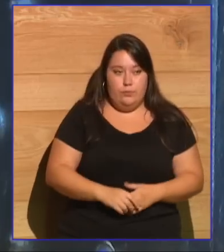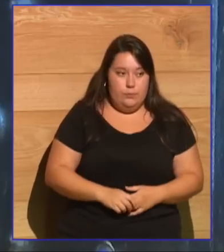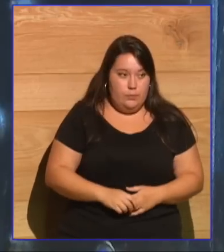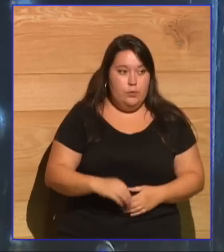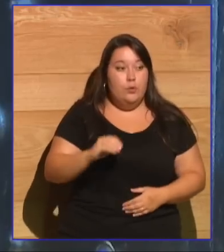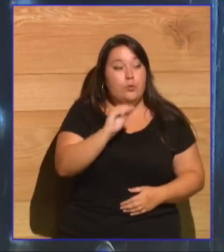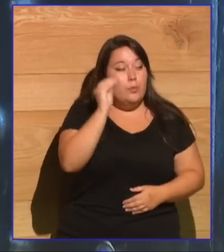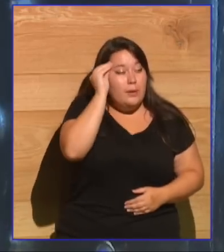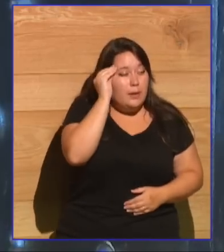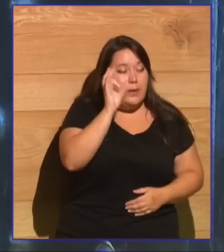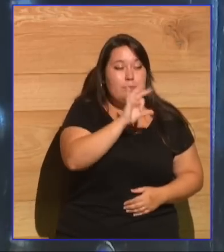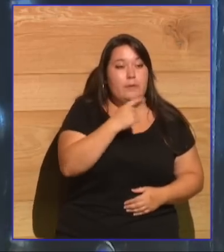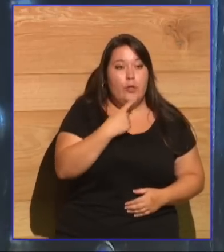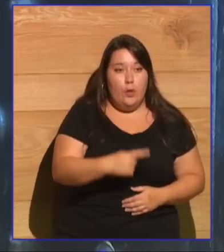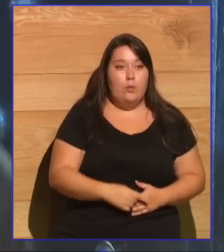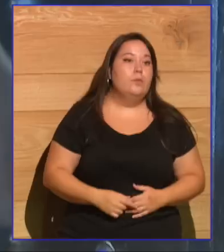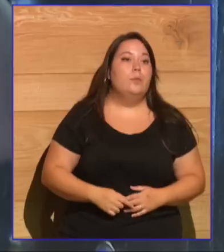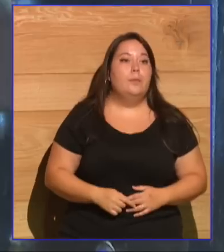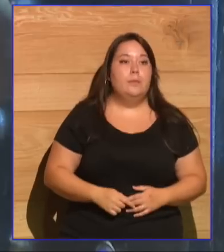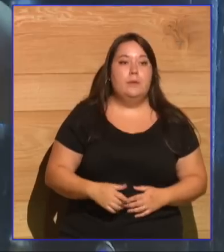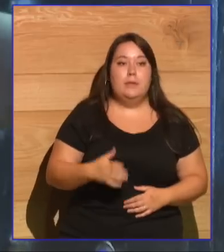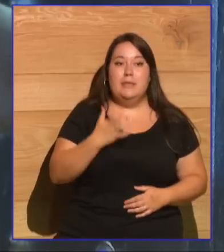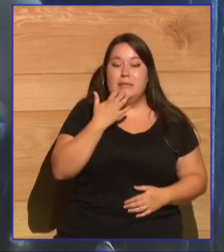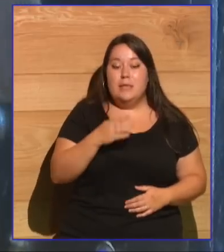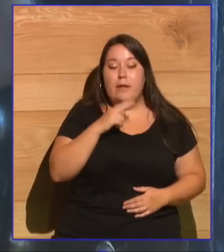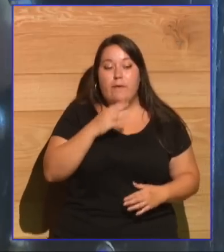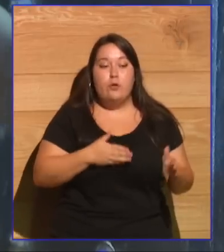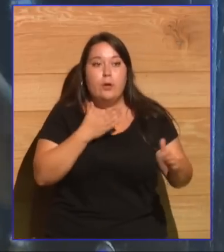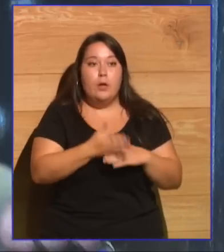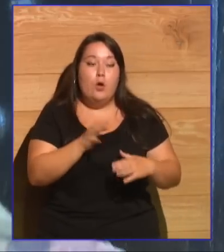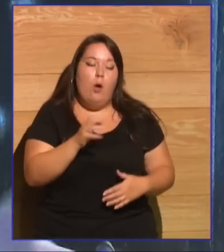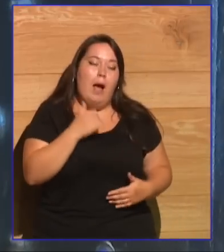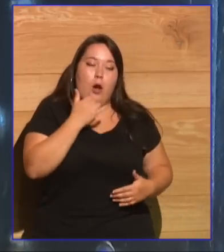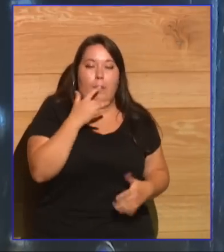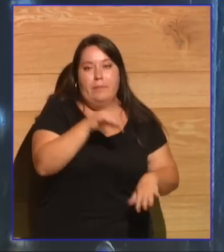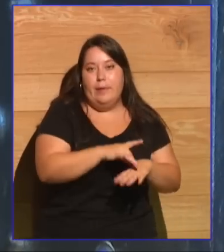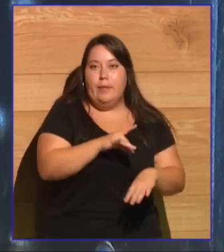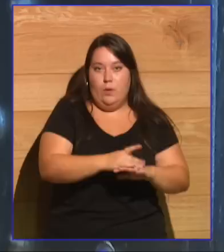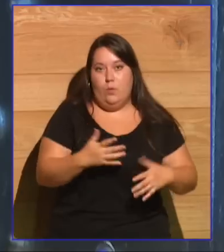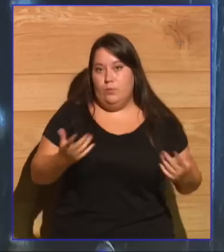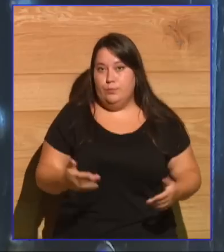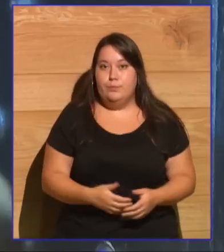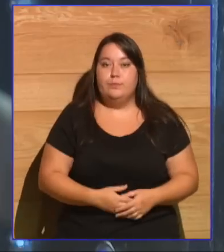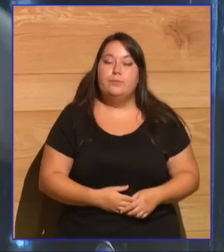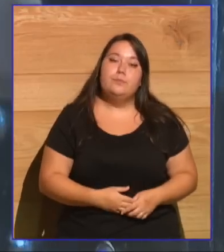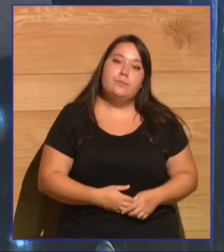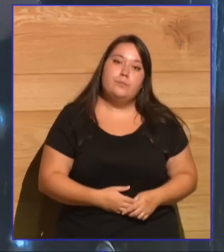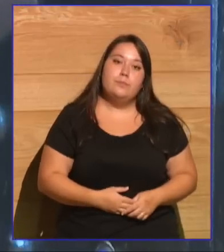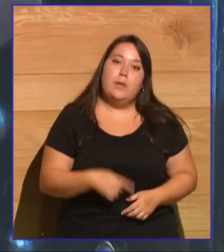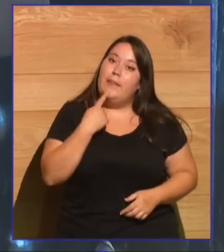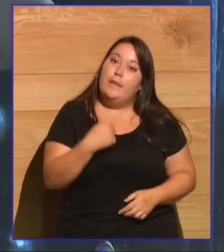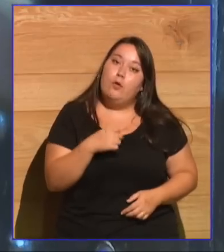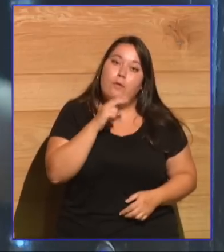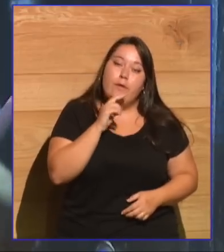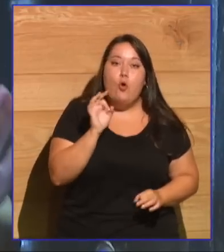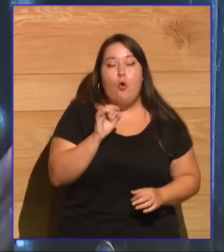que si tenía que ir al cuarto de baño oa que eliminar no sé qué dijo el cuarto de baño a lo mejor lo mejor dijo a